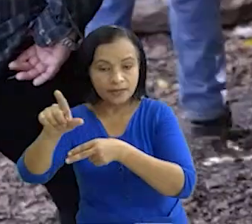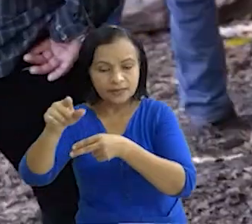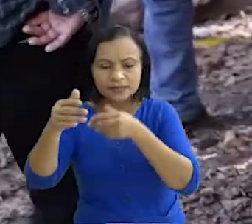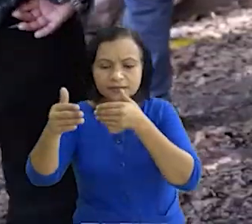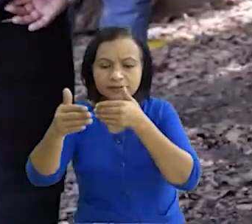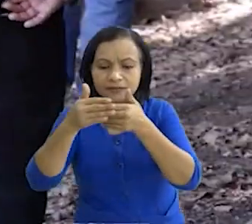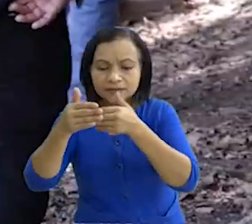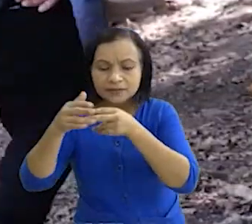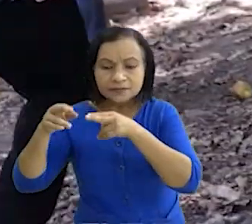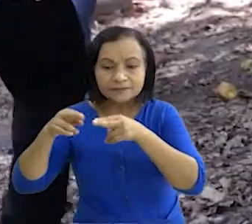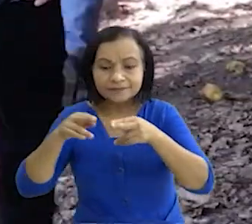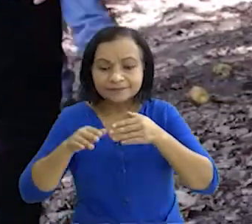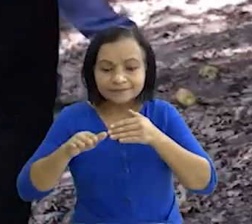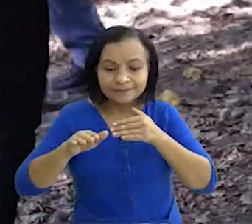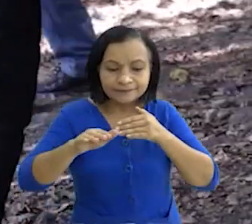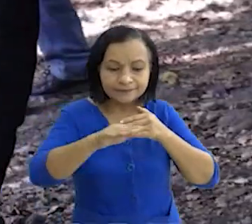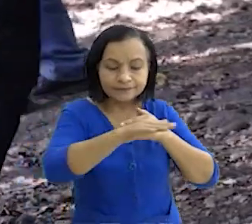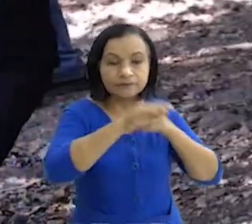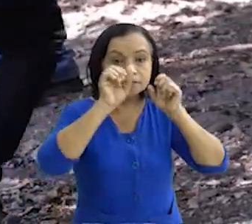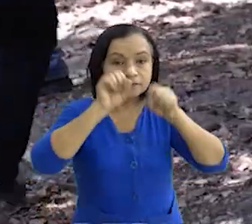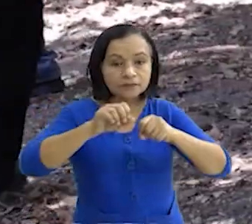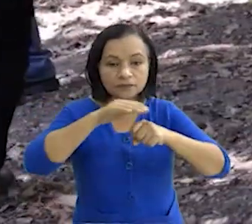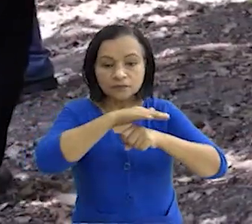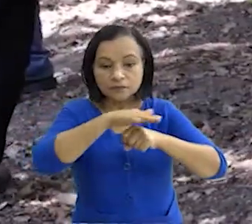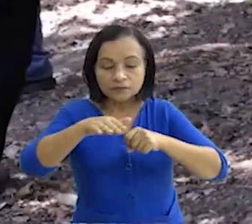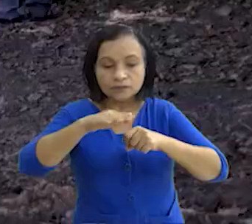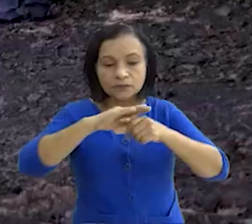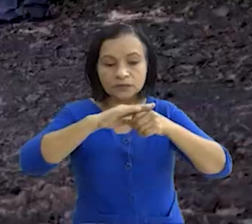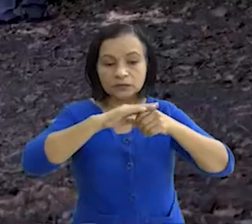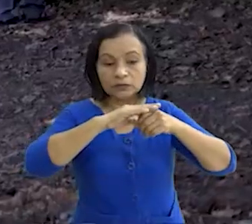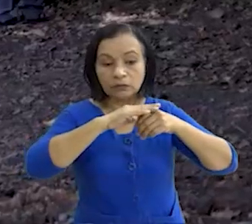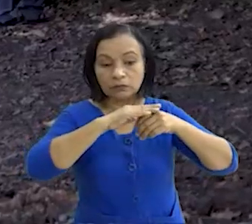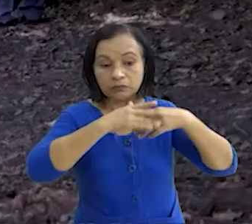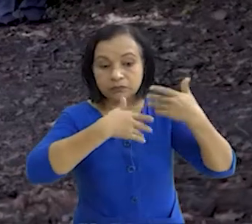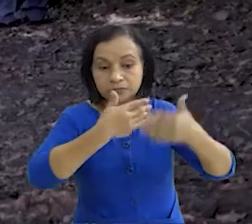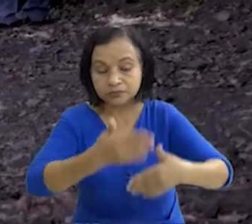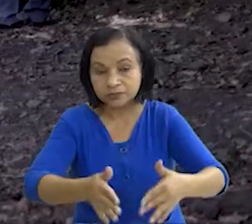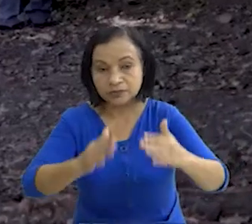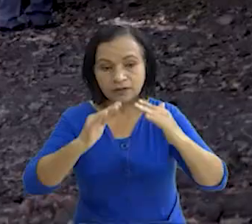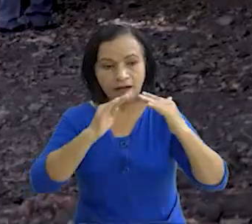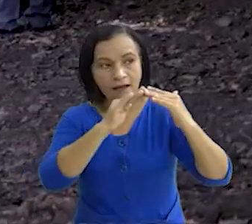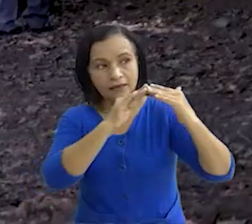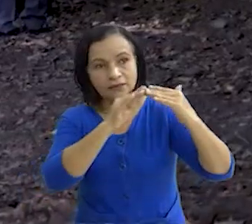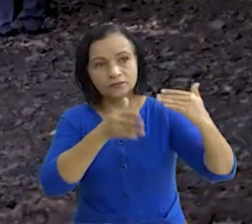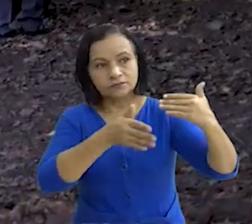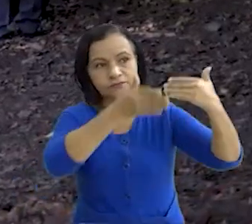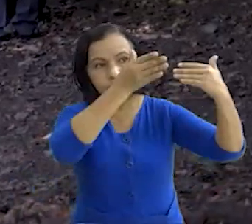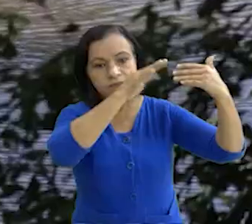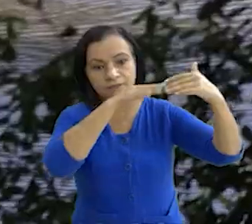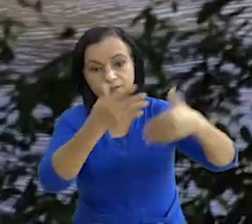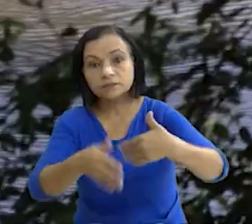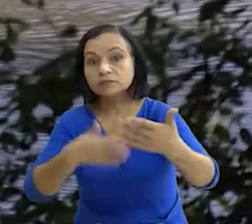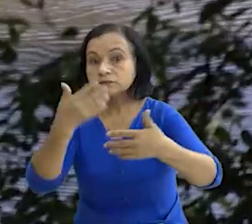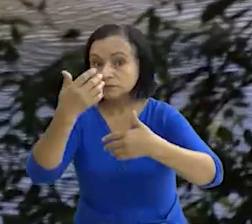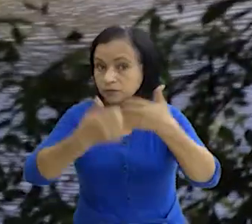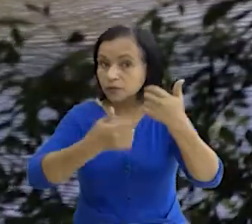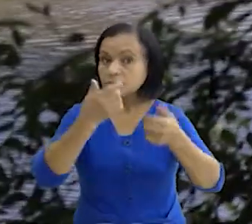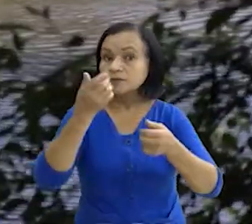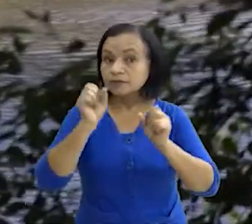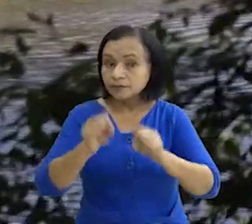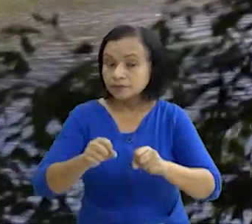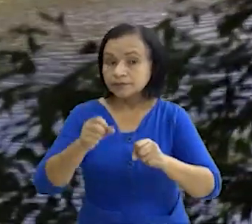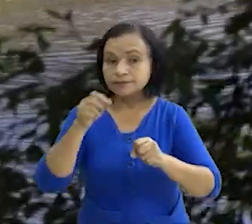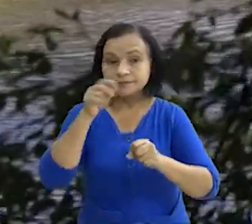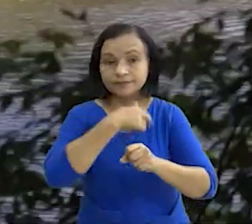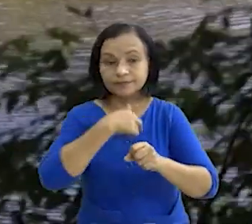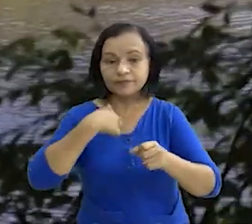borde del Valle del Mayale es donde se nos pueden dar a nosotros los deslizamientos, los derrumbes, y ahí tenemos nosotros los principales problemas de riesgo. Para